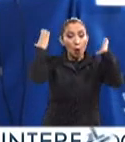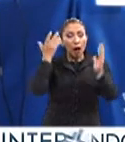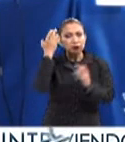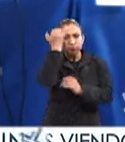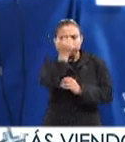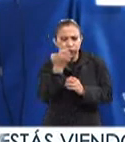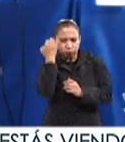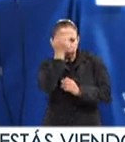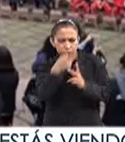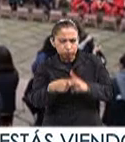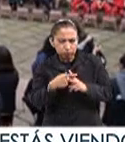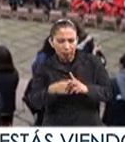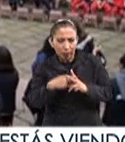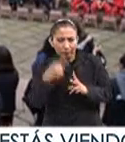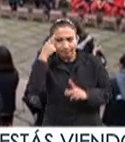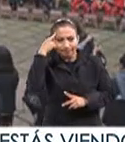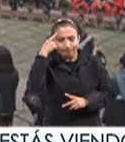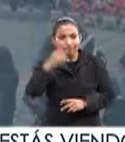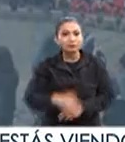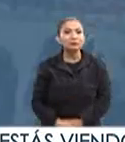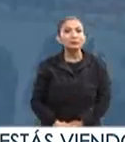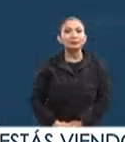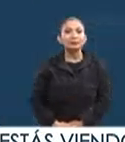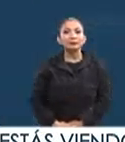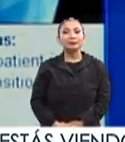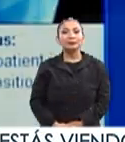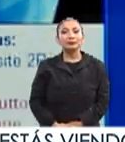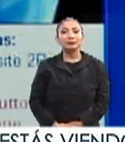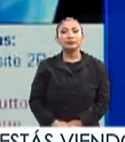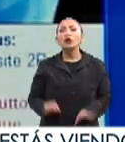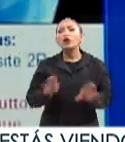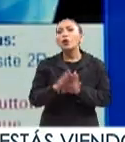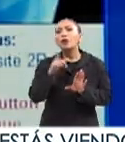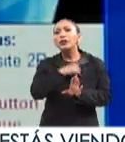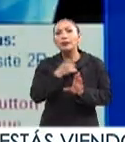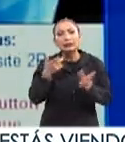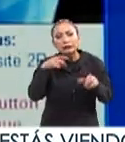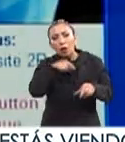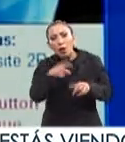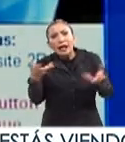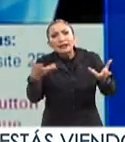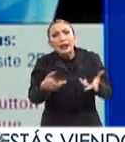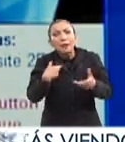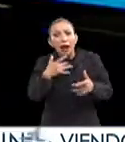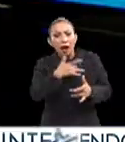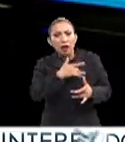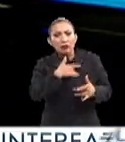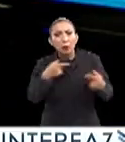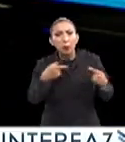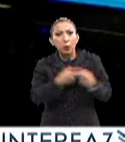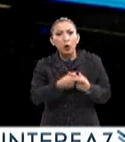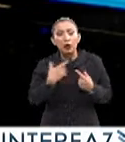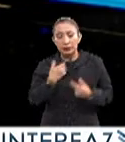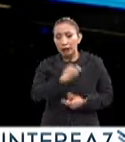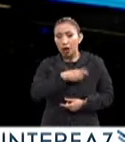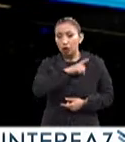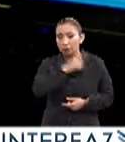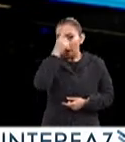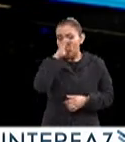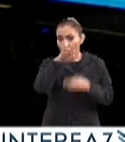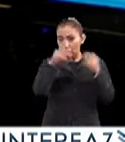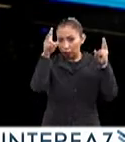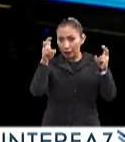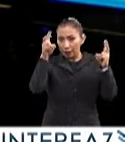del mundo haciendo cálculos mentales. ¿Cómo debes reaccionar ante un infarto? En nuestra sección Salud para Todos